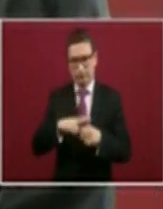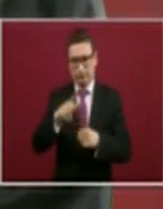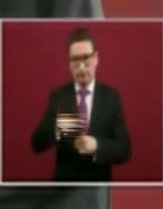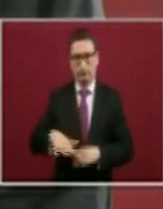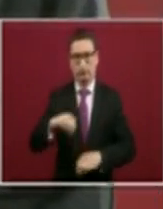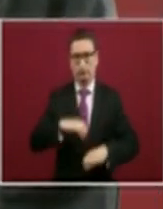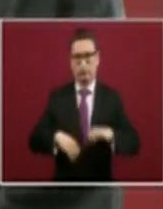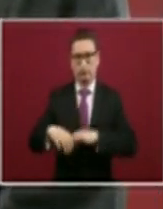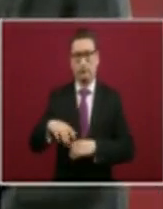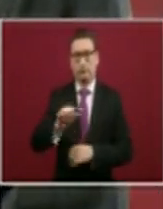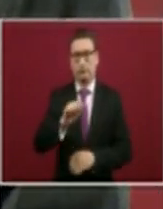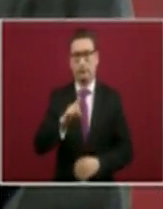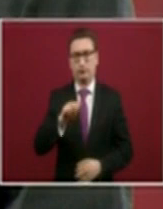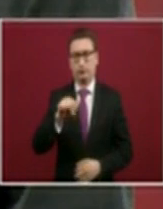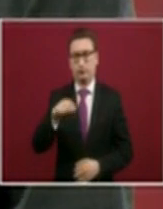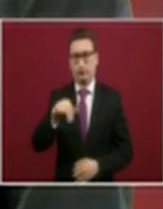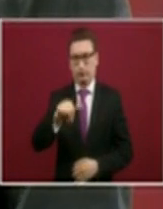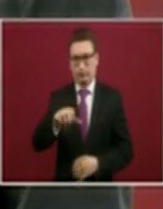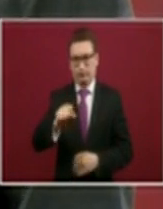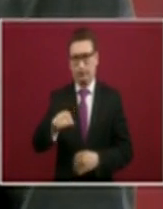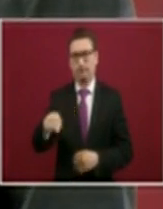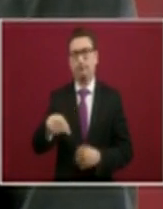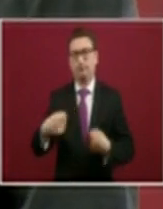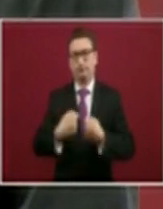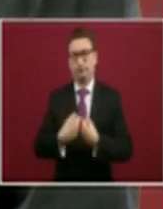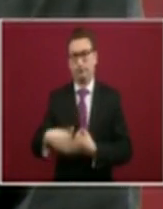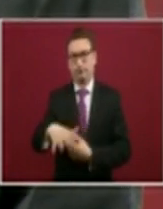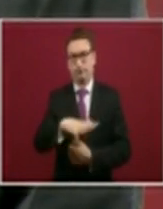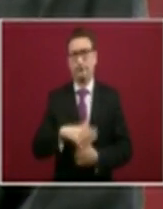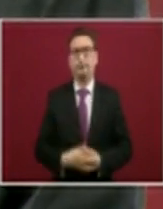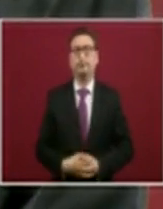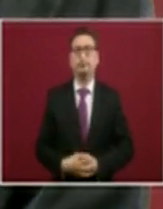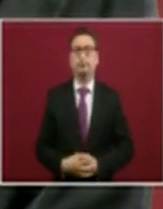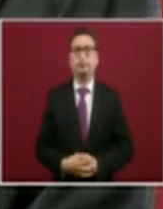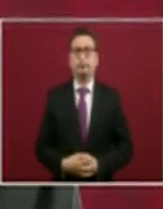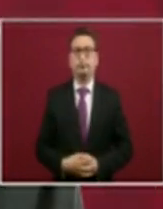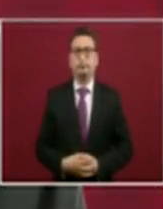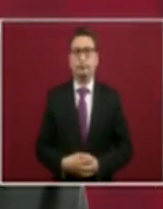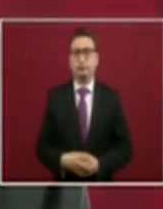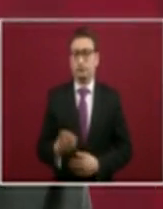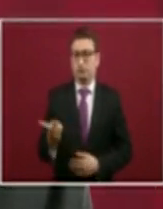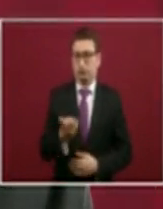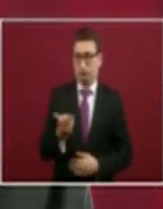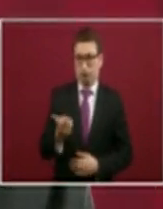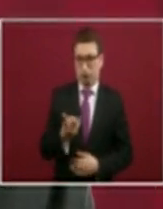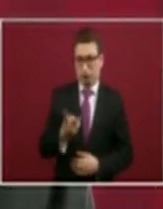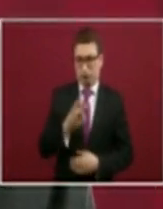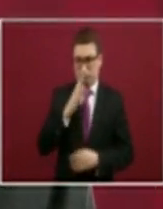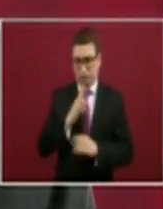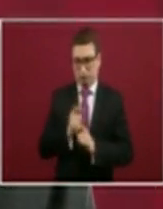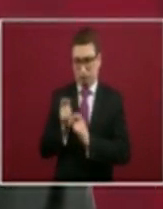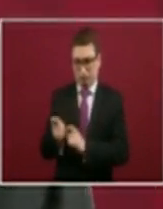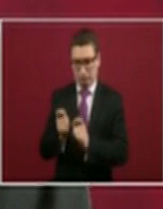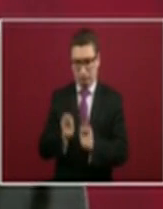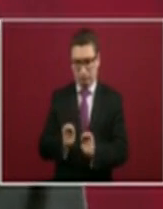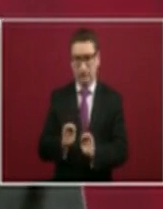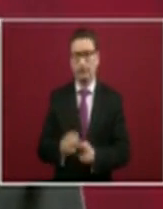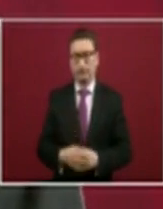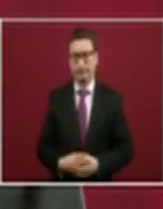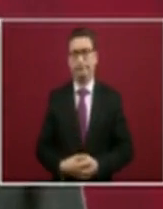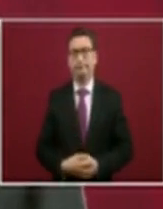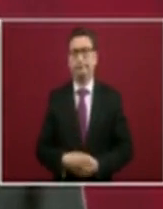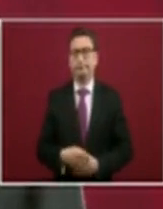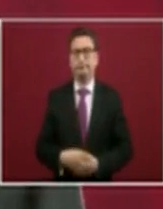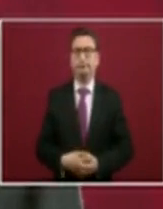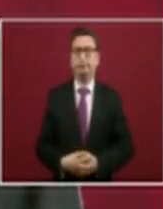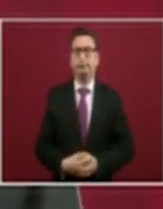los cubanos desde hace tiempo, tanto tiempo, y los chilenos, y los argentinos, y los brasileños de los 80, la